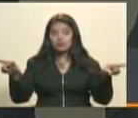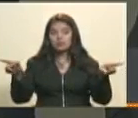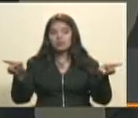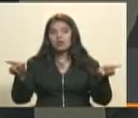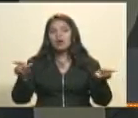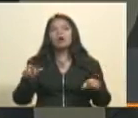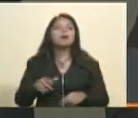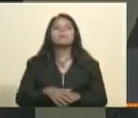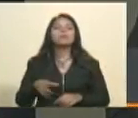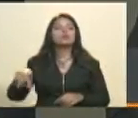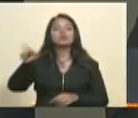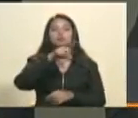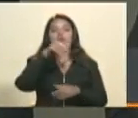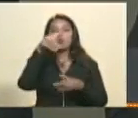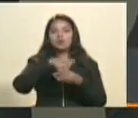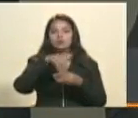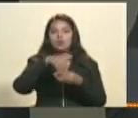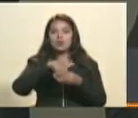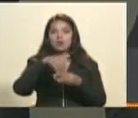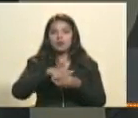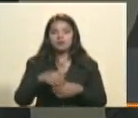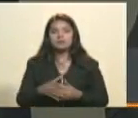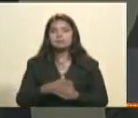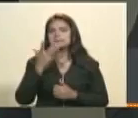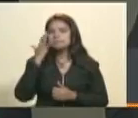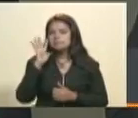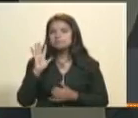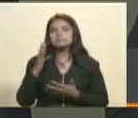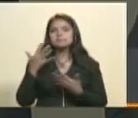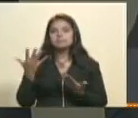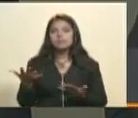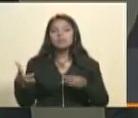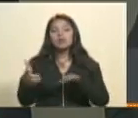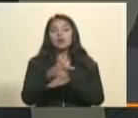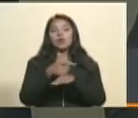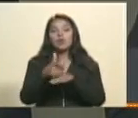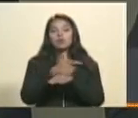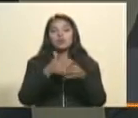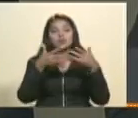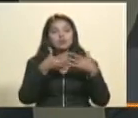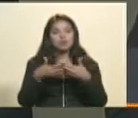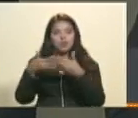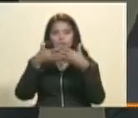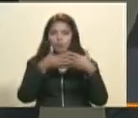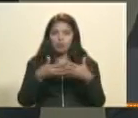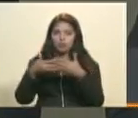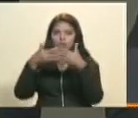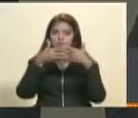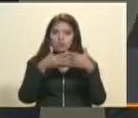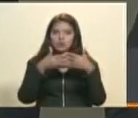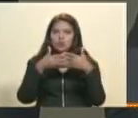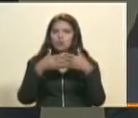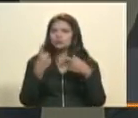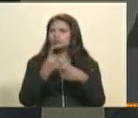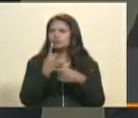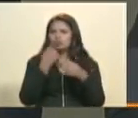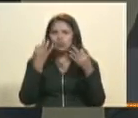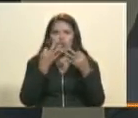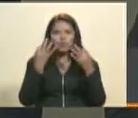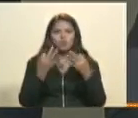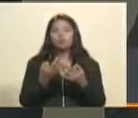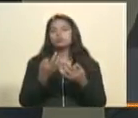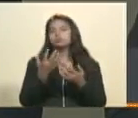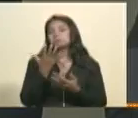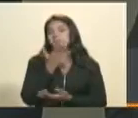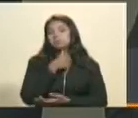el Poder Electoral. Considerando que el gobierno de Estados Unidos por sí solo